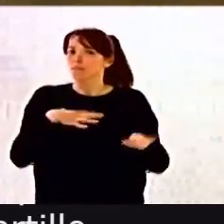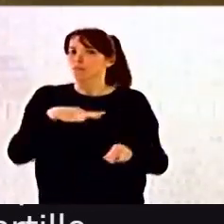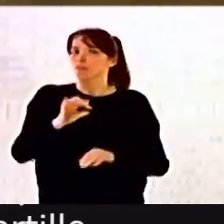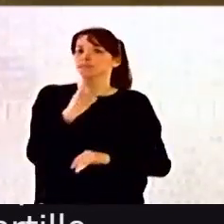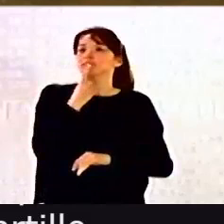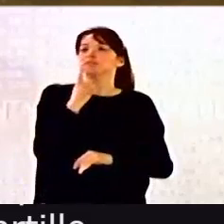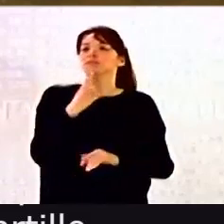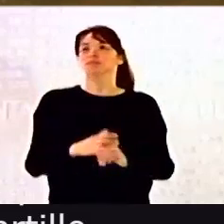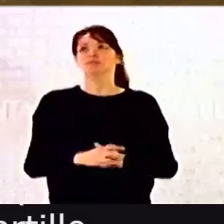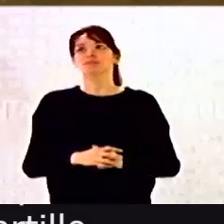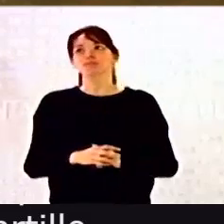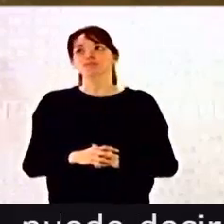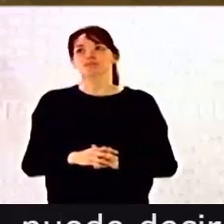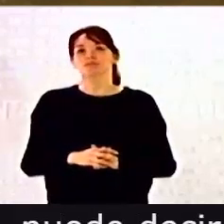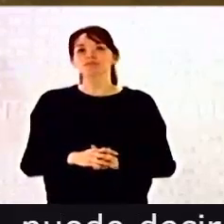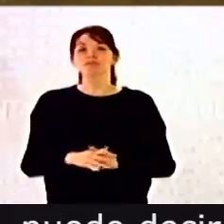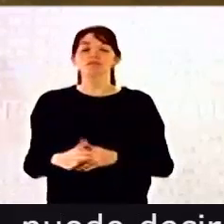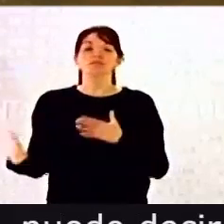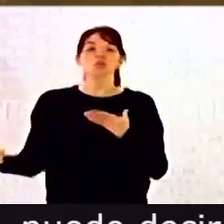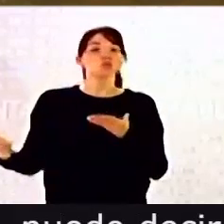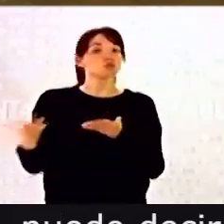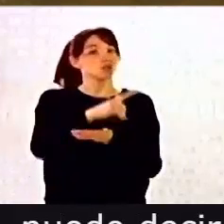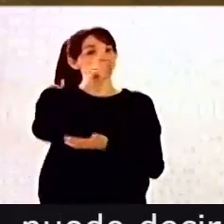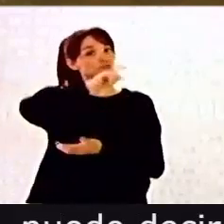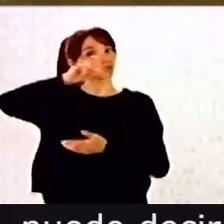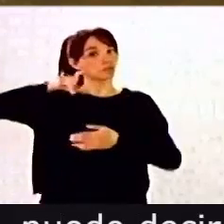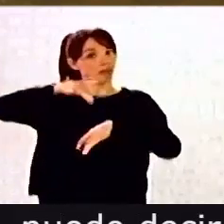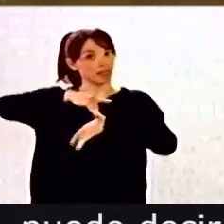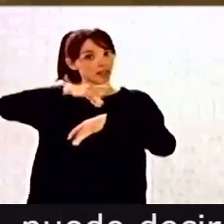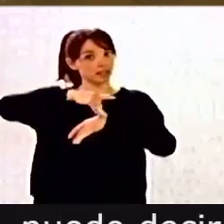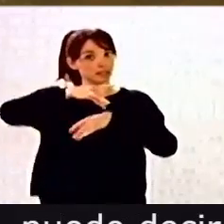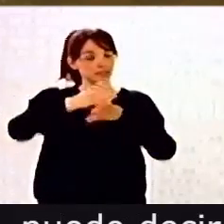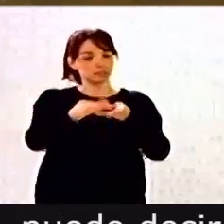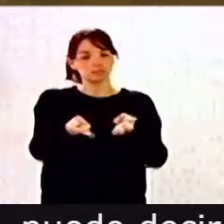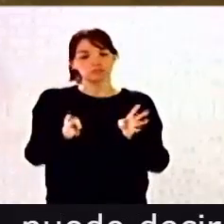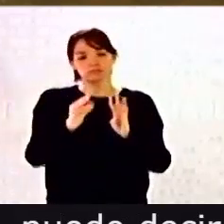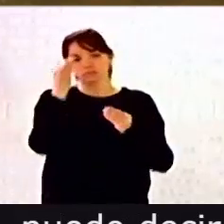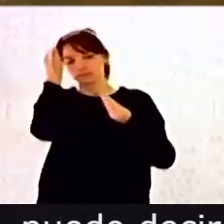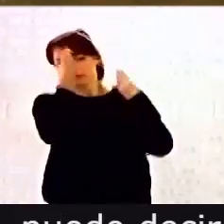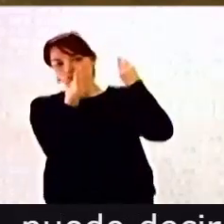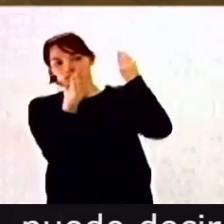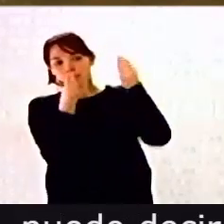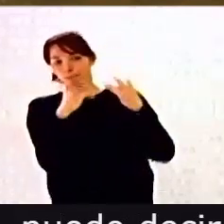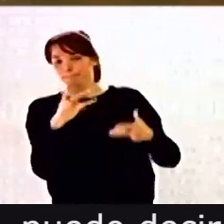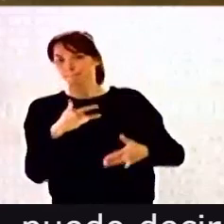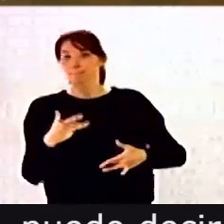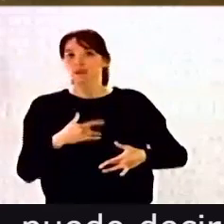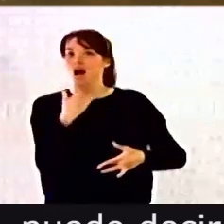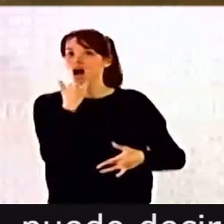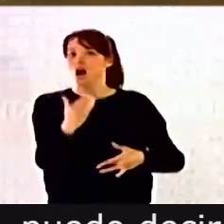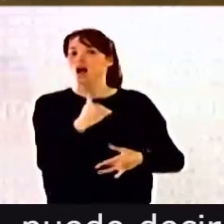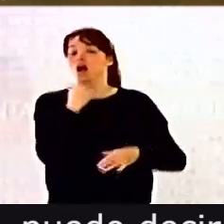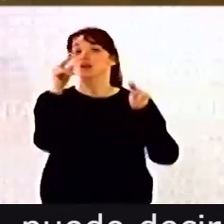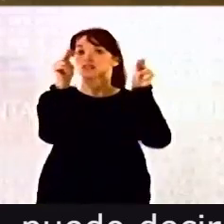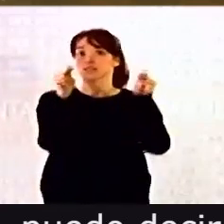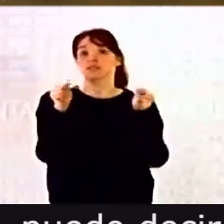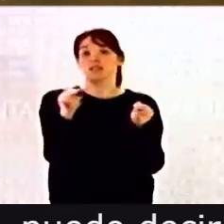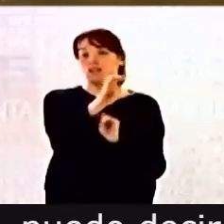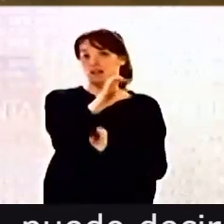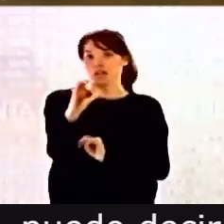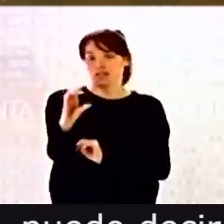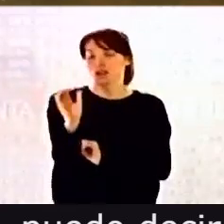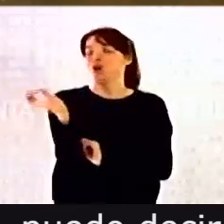es que todos los pacientes que hemos considerado como positivos dentro de la residencia del Cuartillo